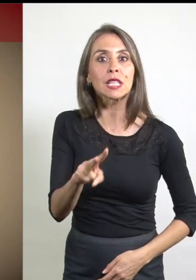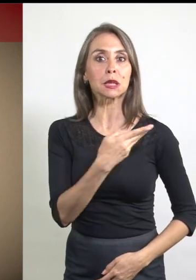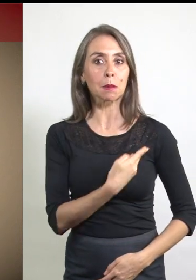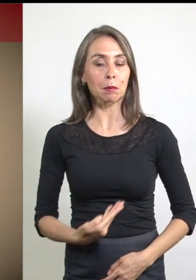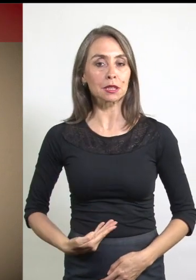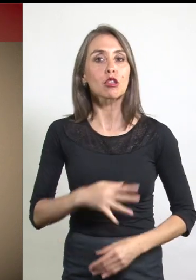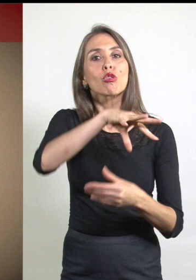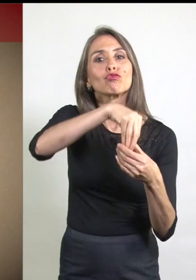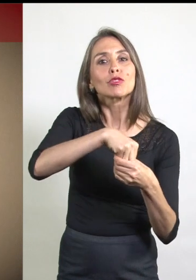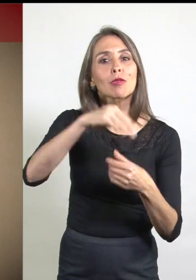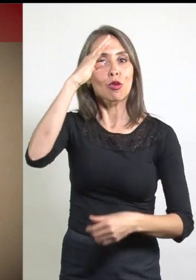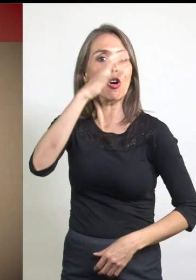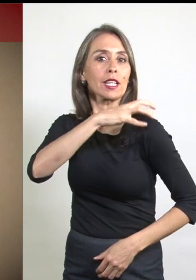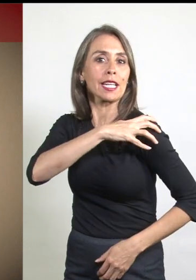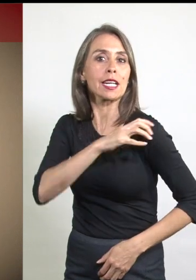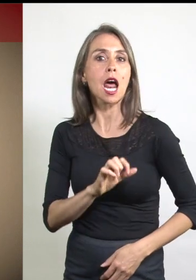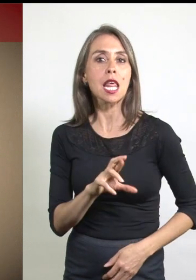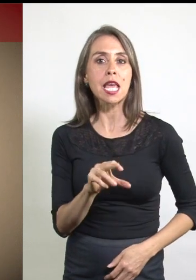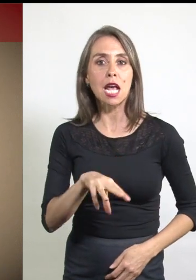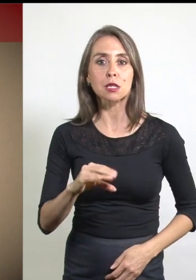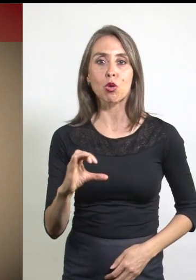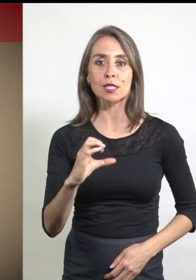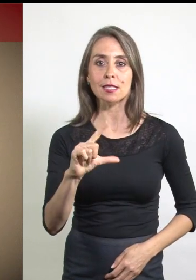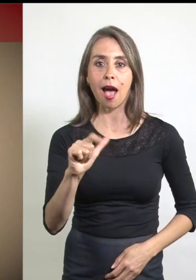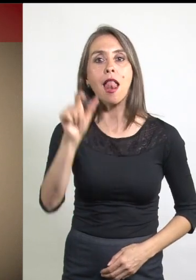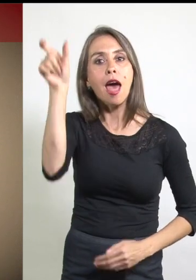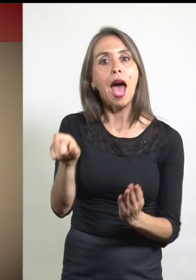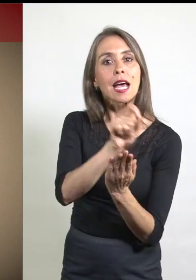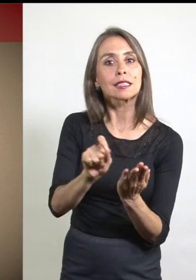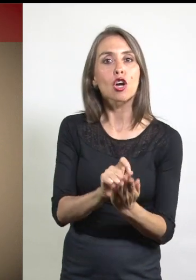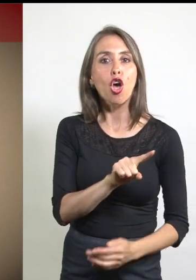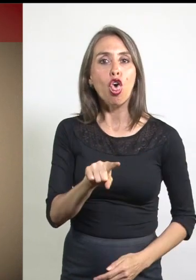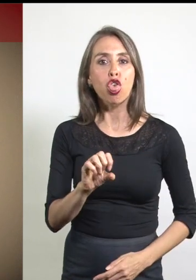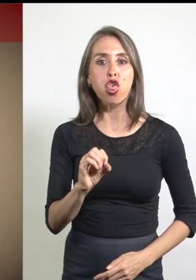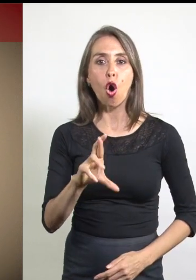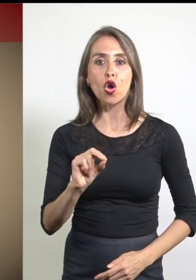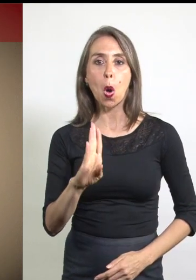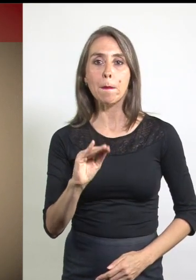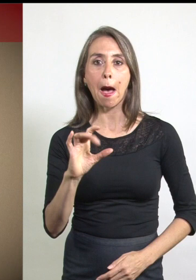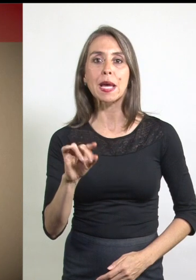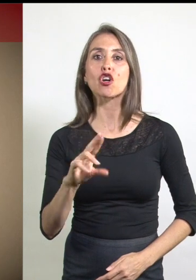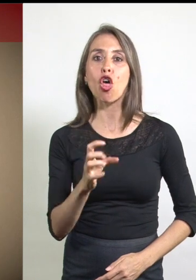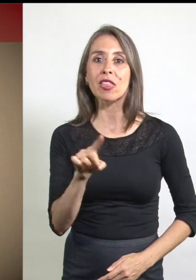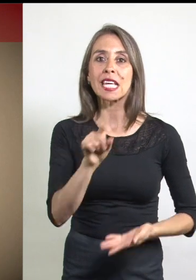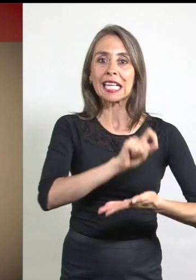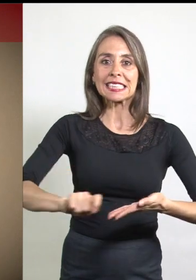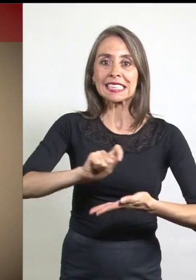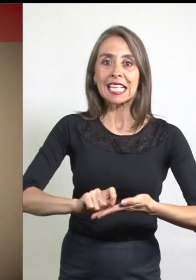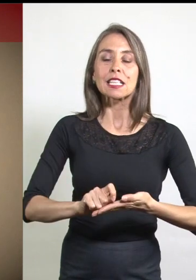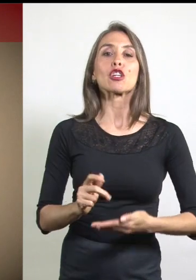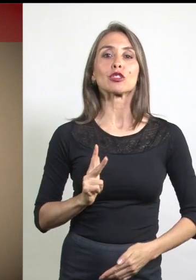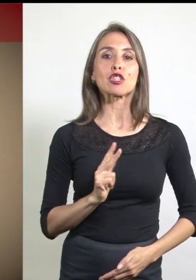vicepresidentes, entre ellos el general Erasmo Escala y el escritor Zorobabel Rodríguez. Los secretarios fueron